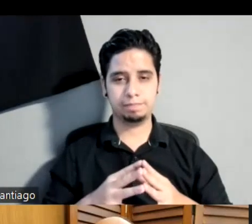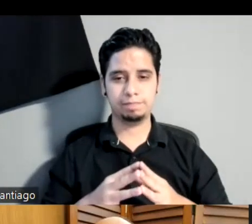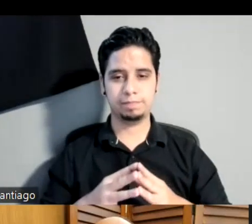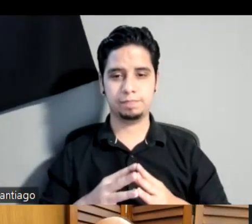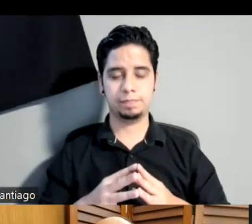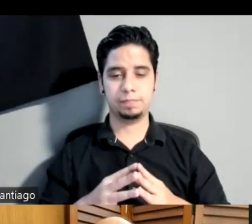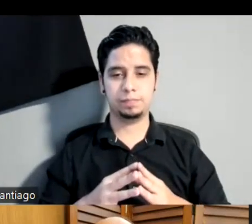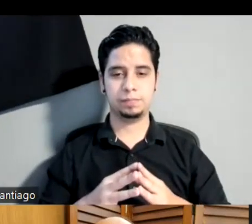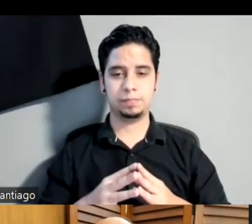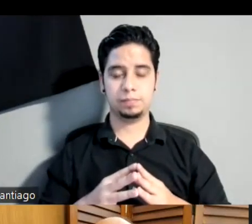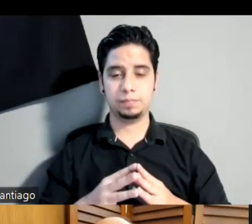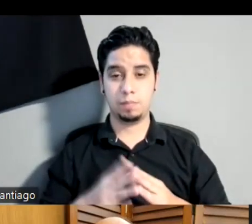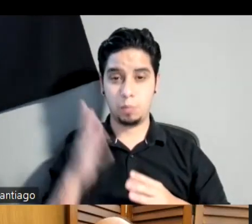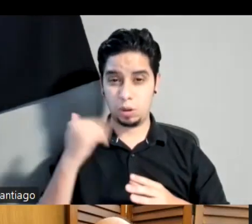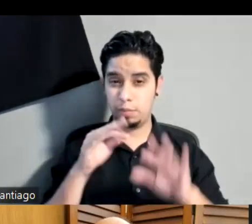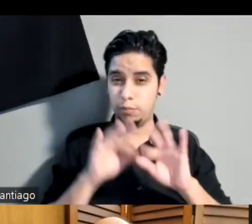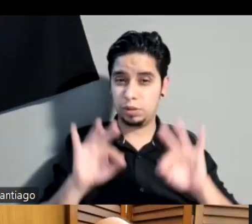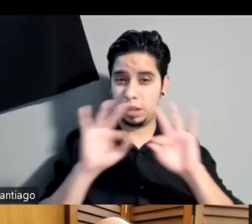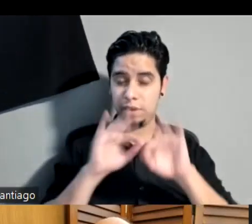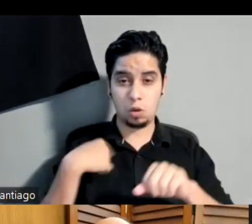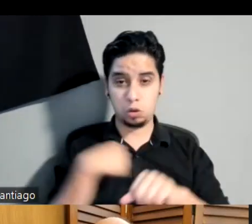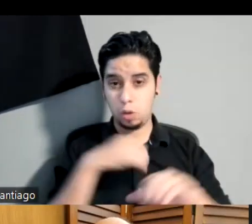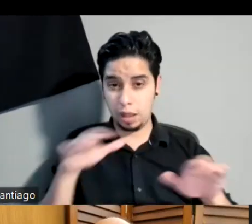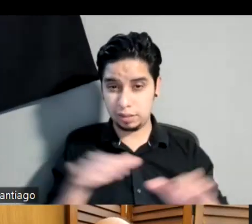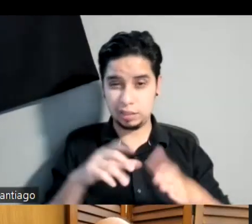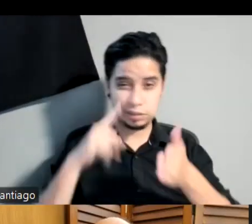que estudiar y hay que hacer research para uno poder